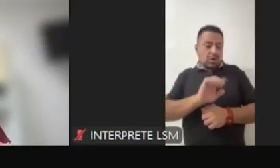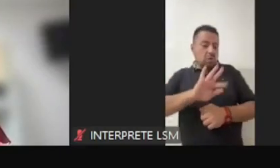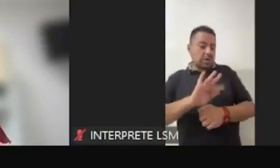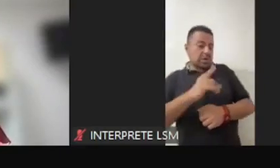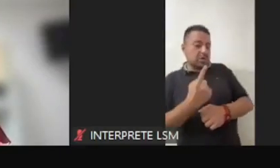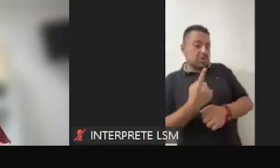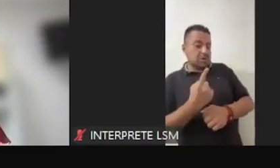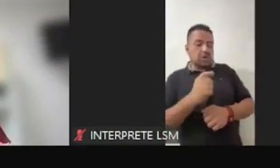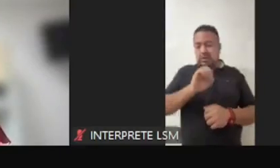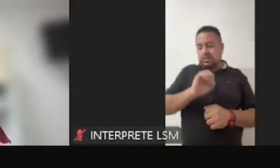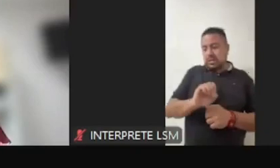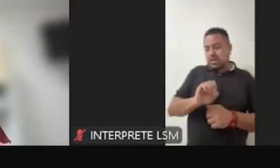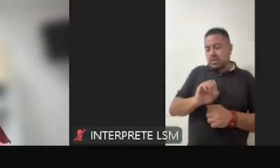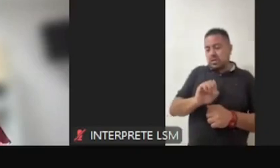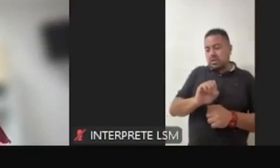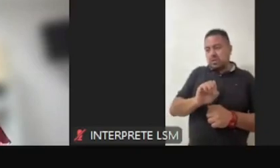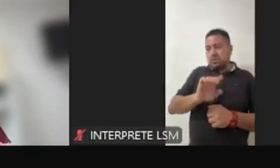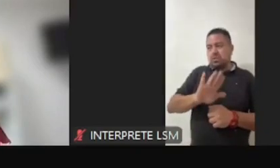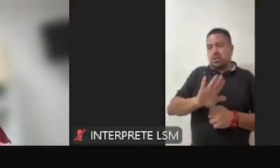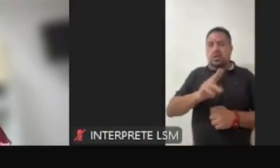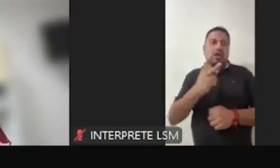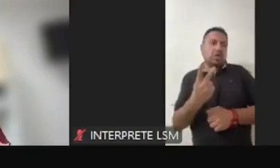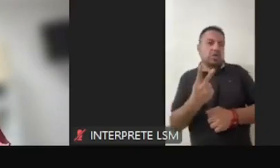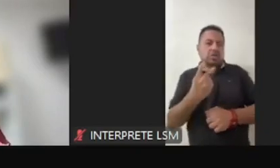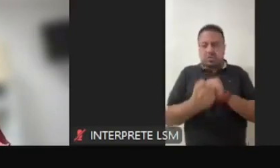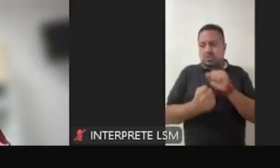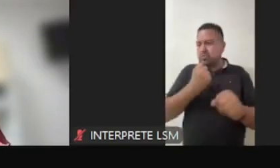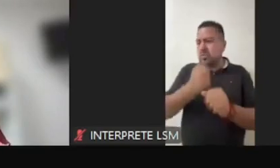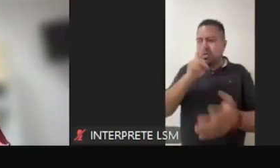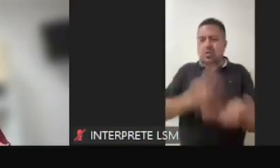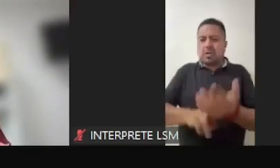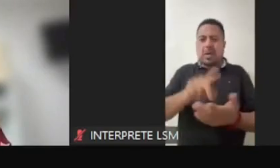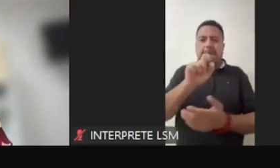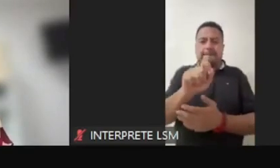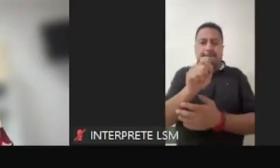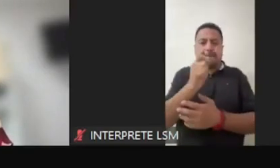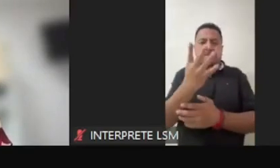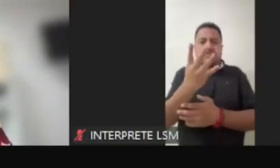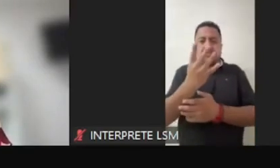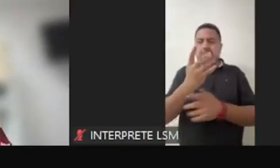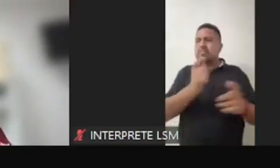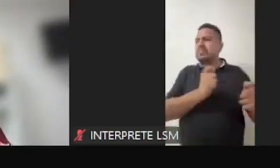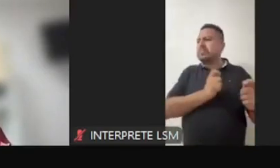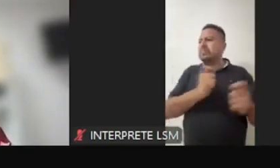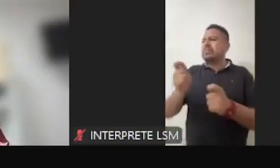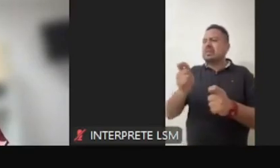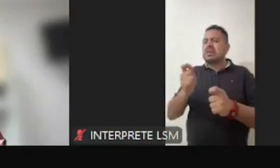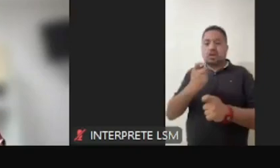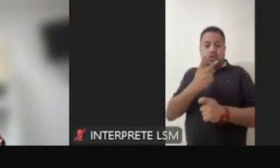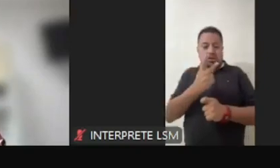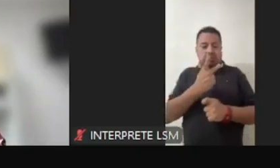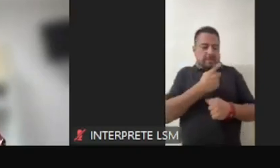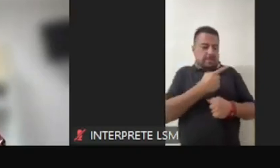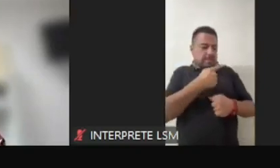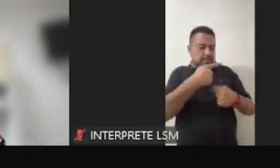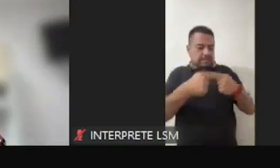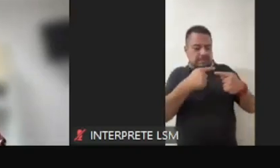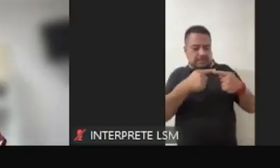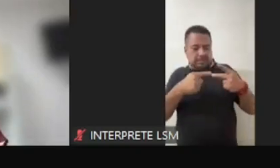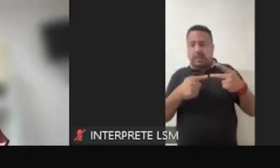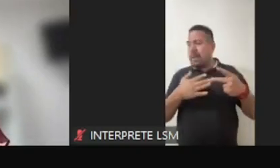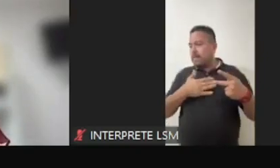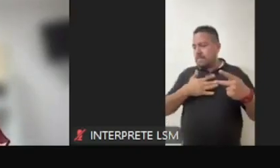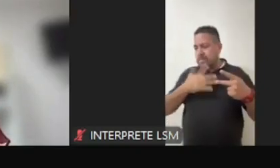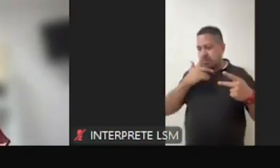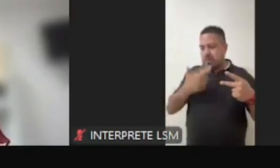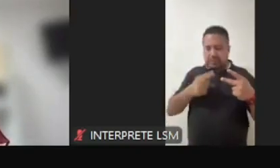041 y 052 del año 2024 que fueron turnados los dos primeros a la ponencia a mi cargo